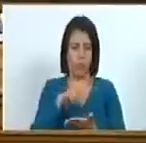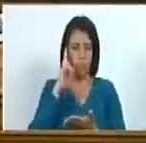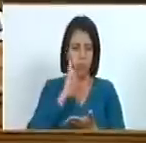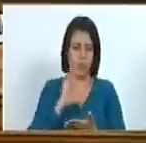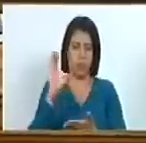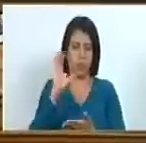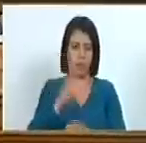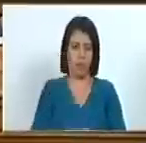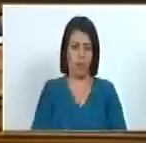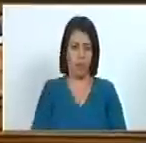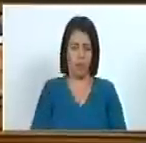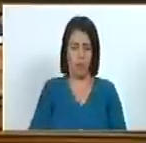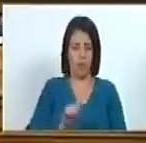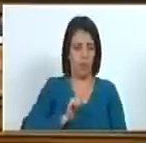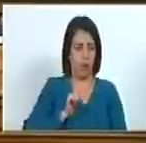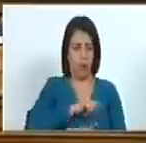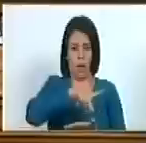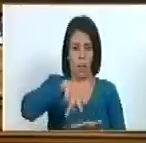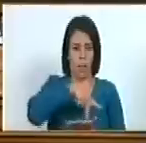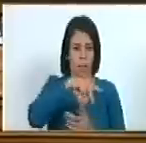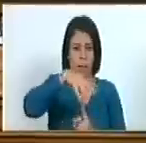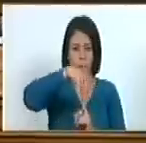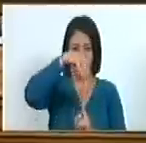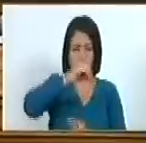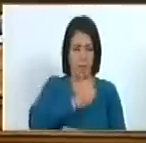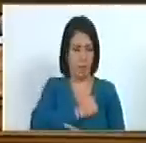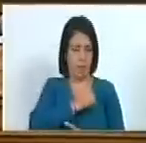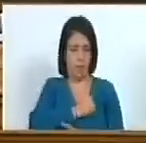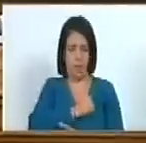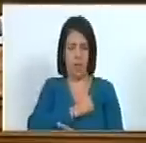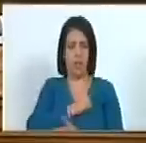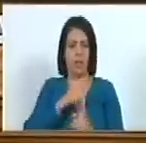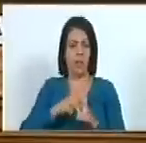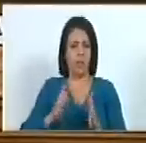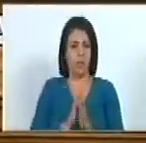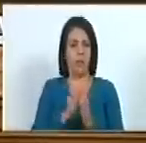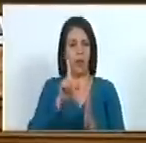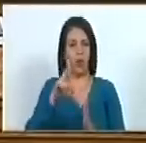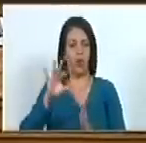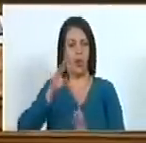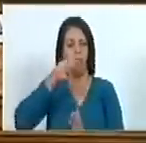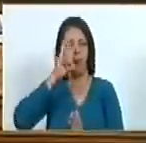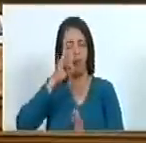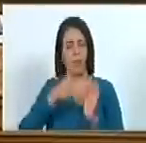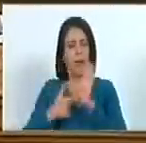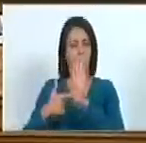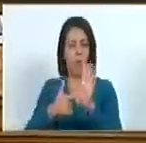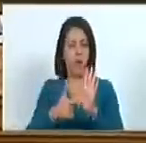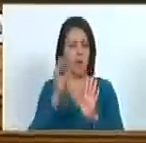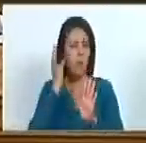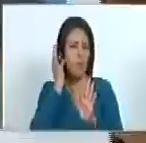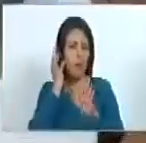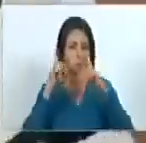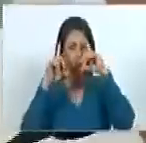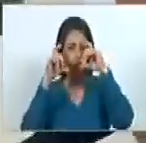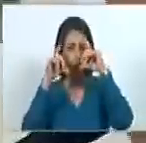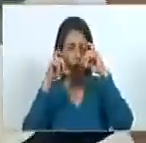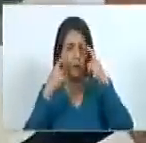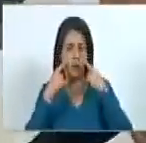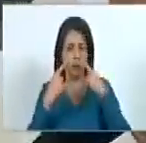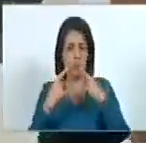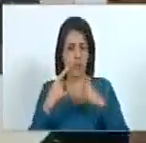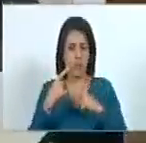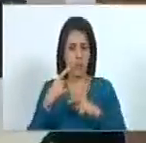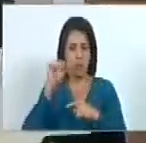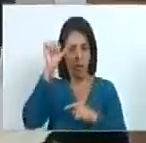Caracas o en la Plaza Altamira de Chacao o en el Boulevard San Luis del Cafetal, usted muestra la foto de esta señora y nadie va a